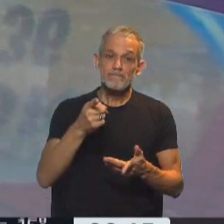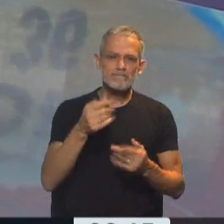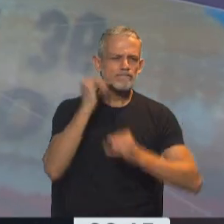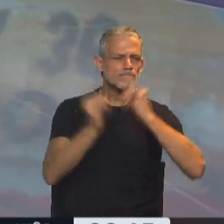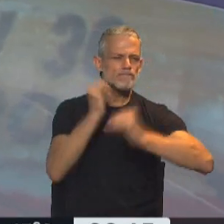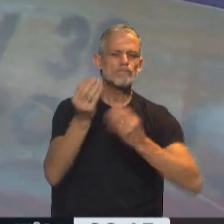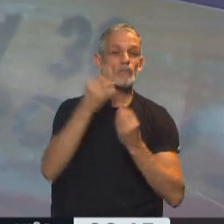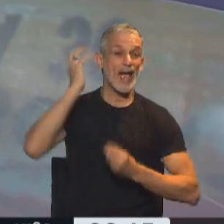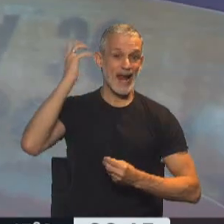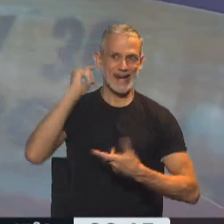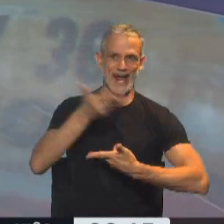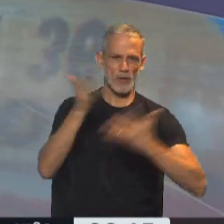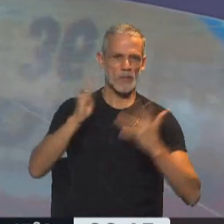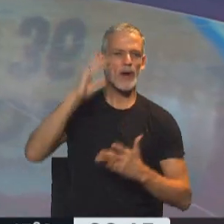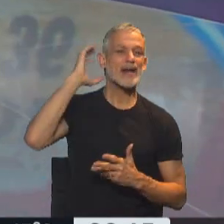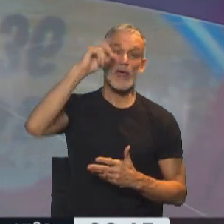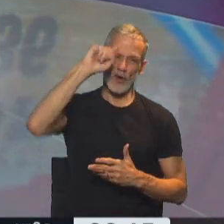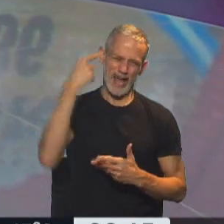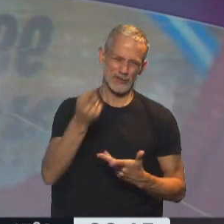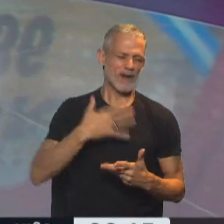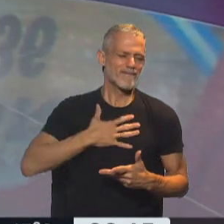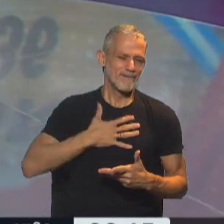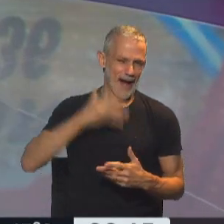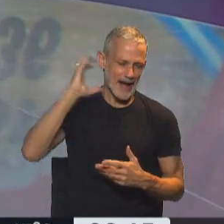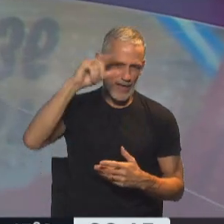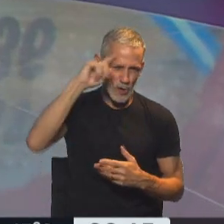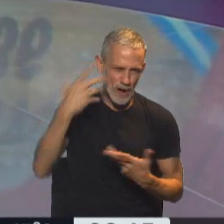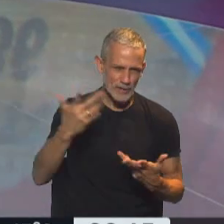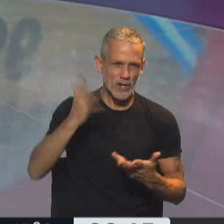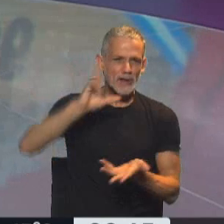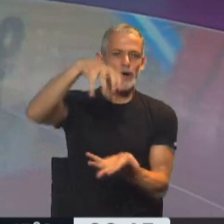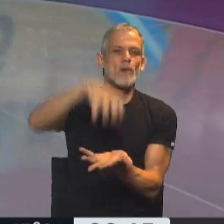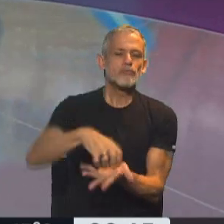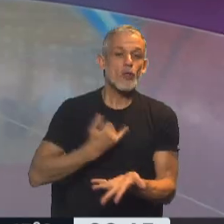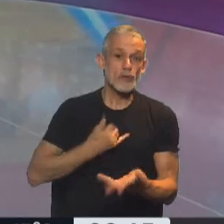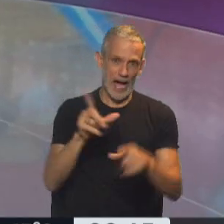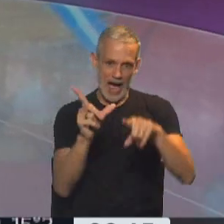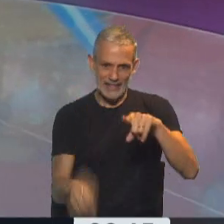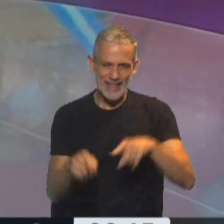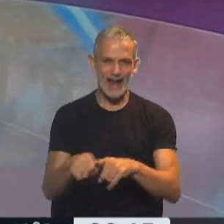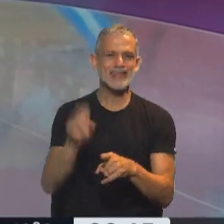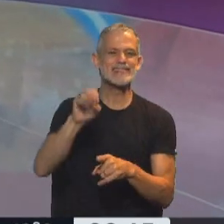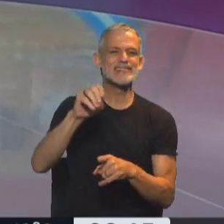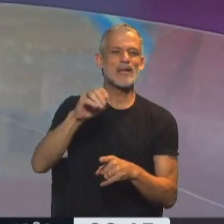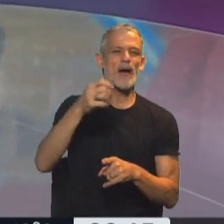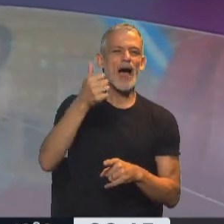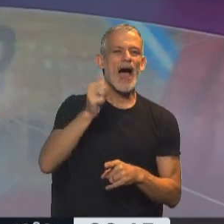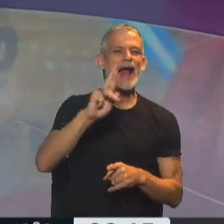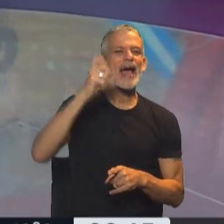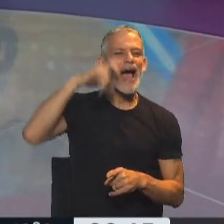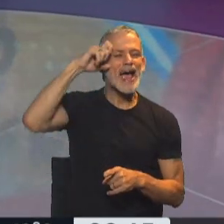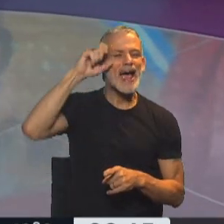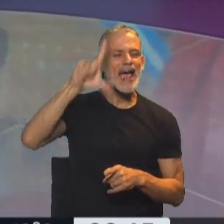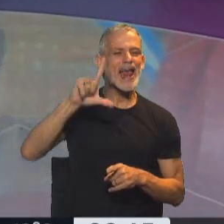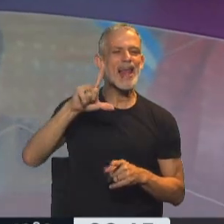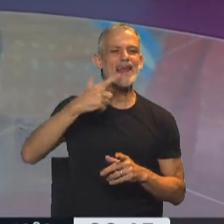Vamos a contar que la radio pública, Radio Nacional, nuestra querida Radio Nacional, tiene su sede en la Antártida. Se llama Arcángel